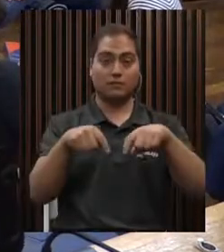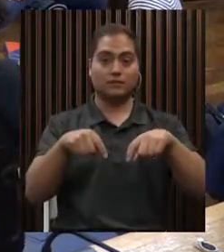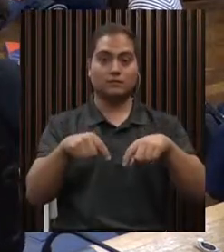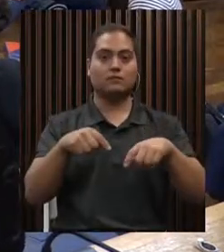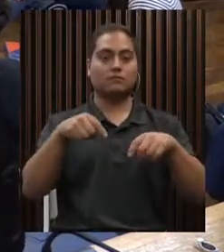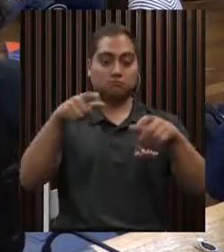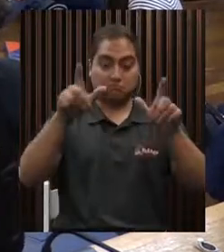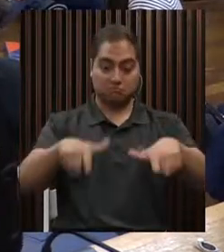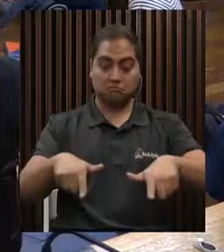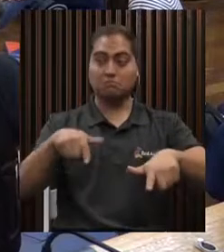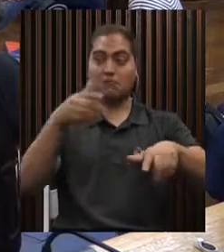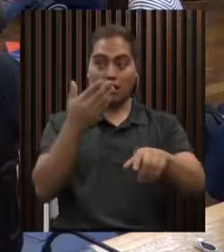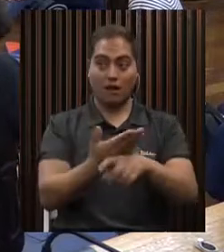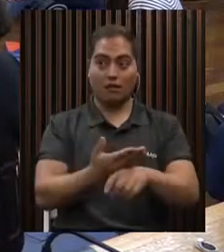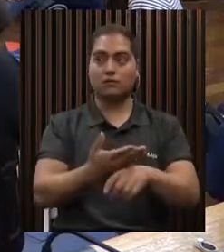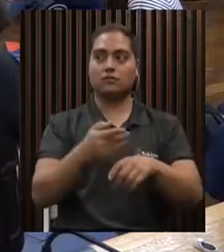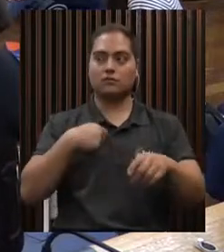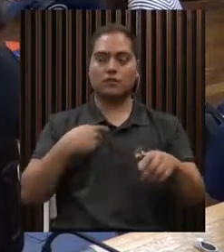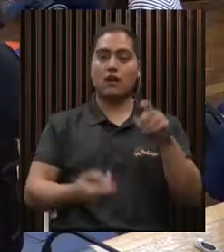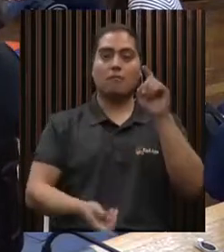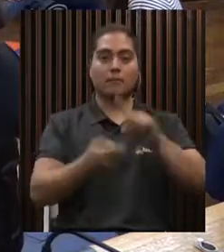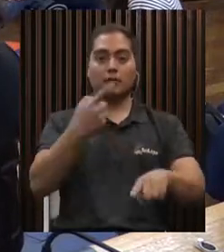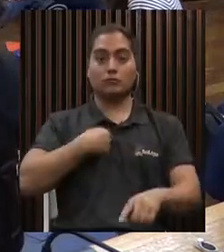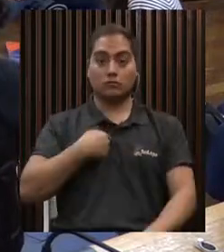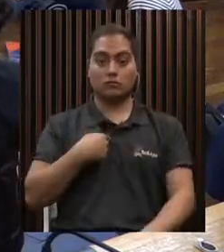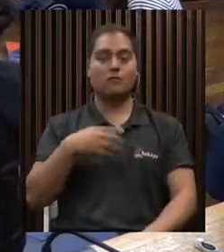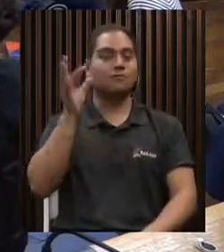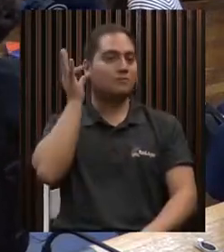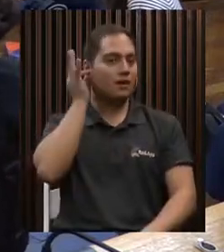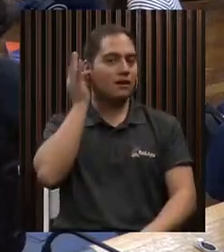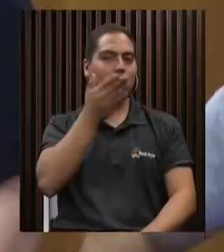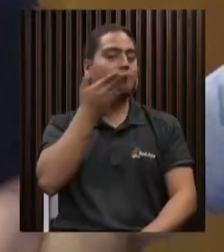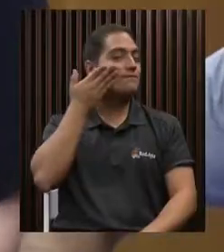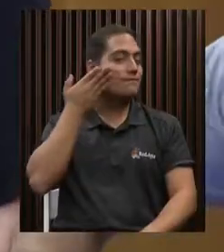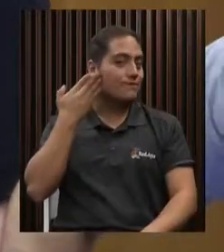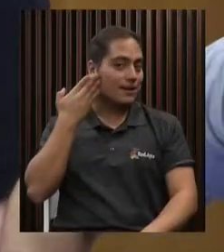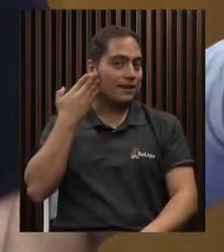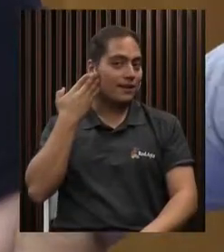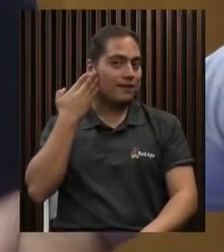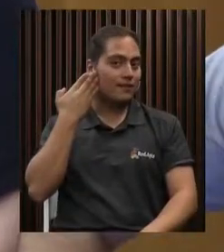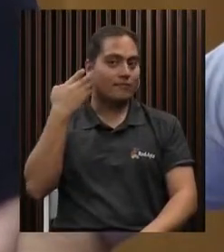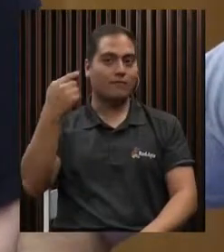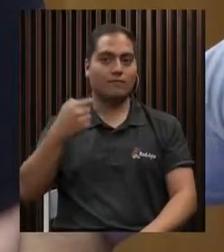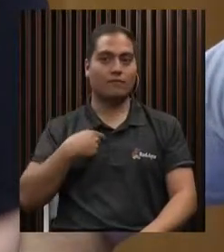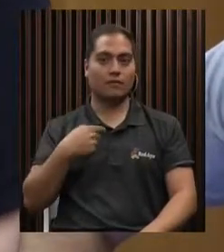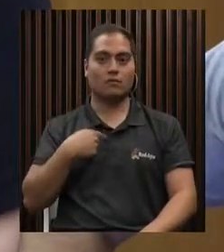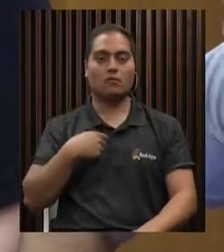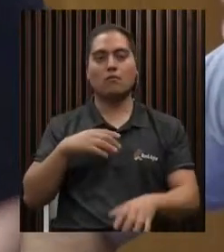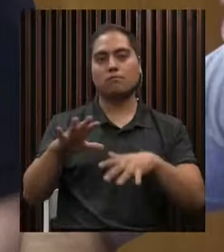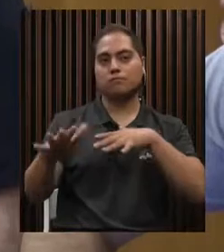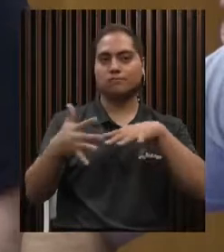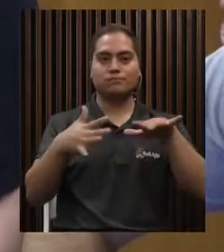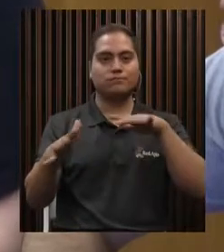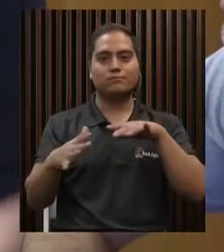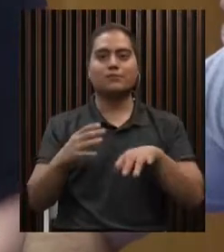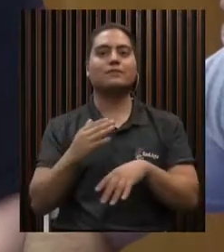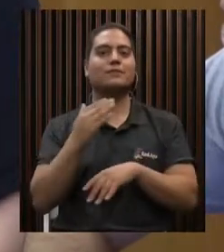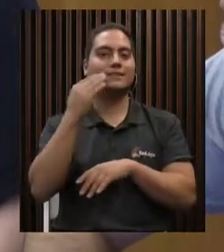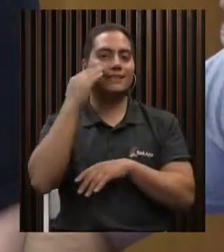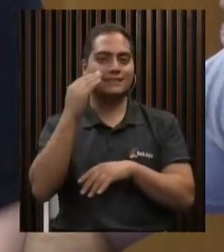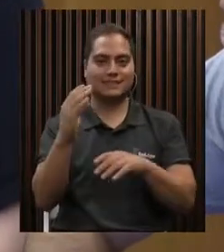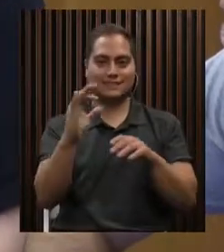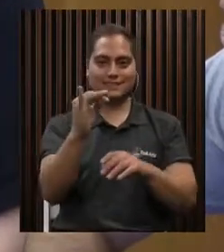en la sala. Y yo le puedo decir que primero que soy una mujer blanca. Estoy al final de mis 30s, con cabello